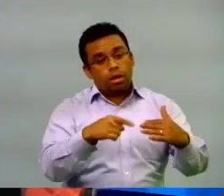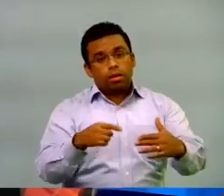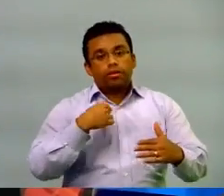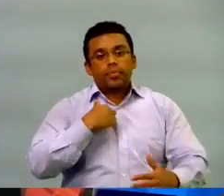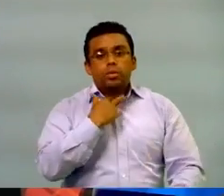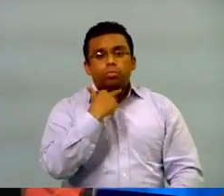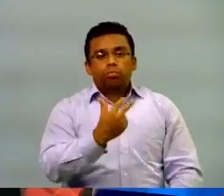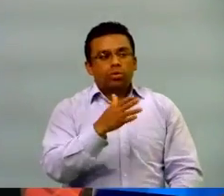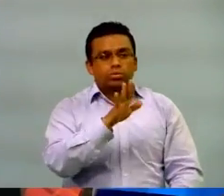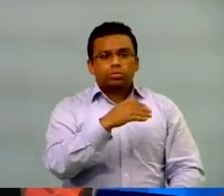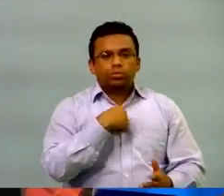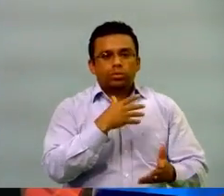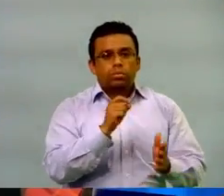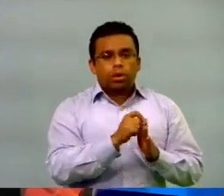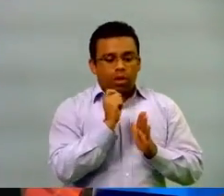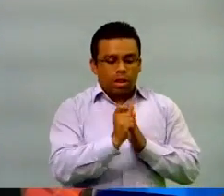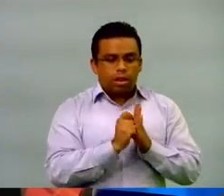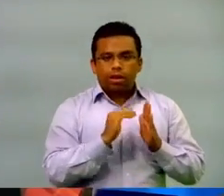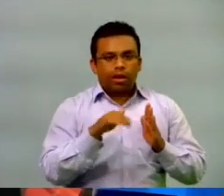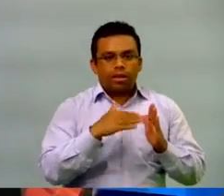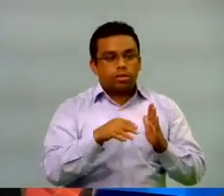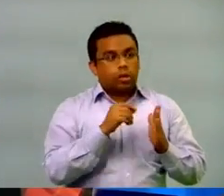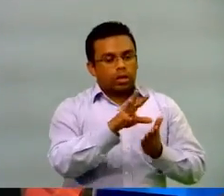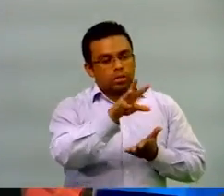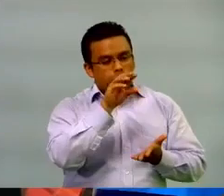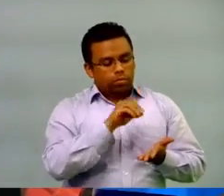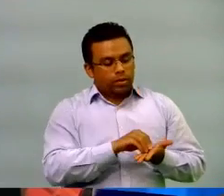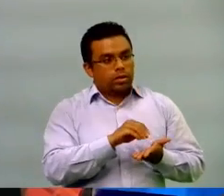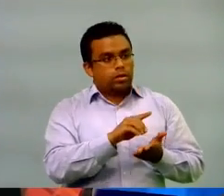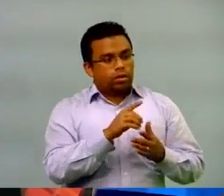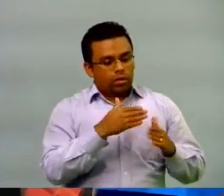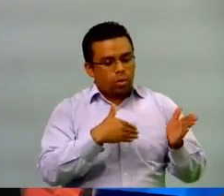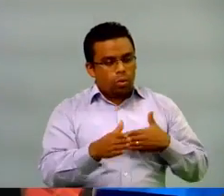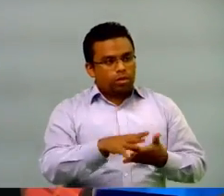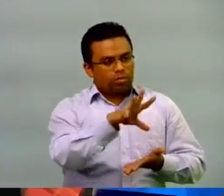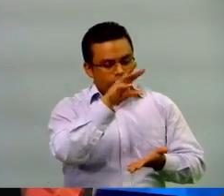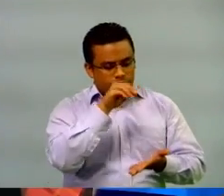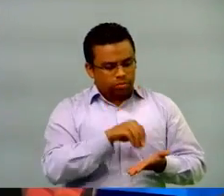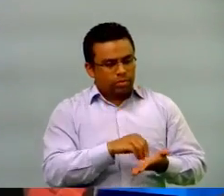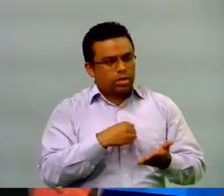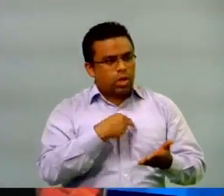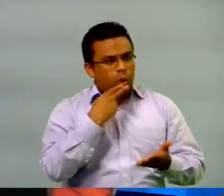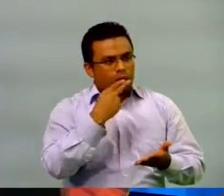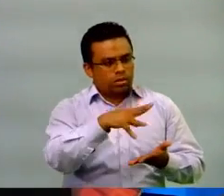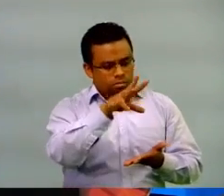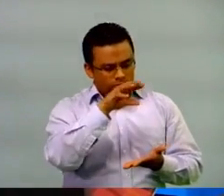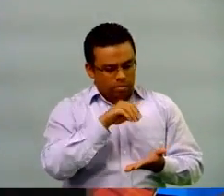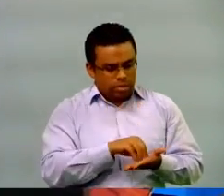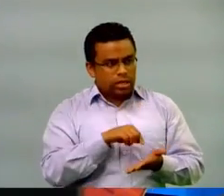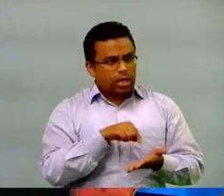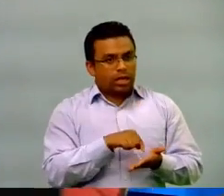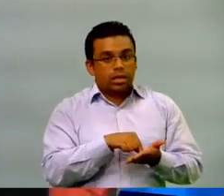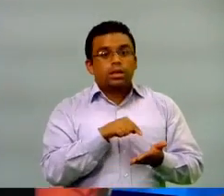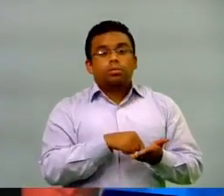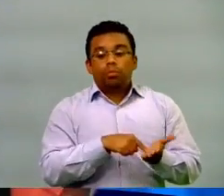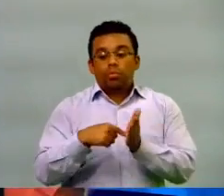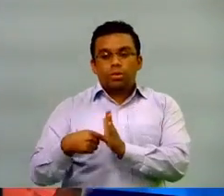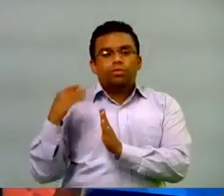pierda. Entonces, cómo a partir de esa literatura, de ese cuento ancestral, se nos enriquece en futuras generaciones. Es precioso